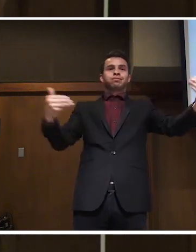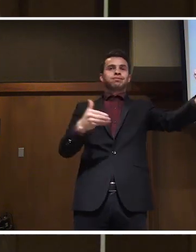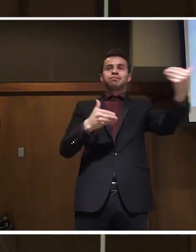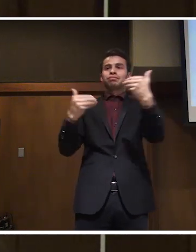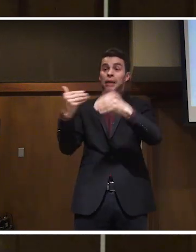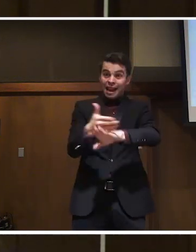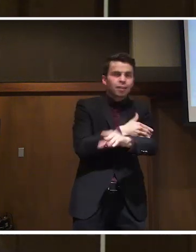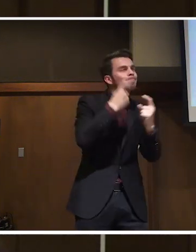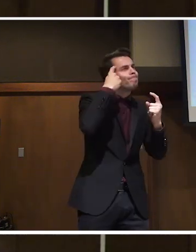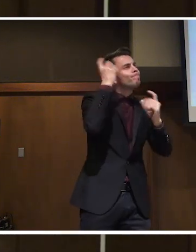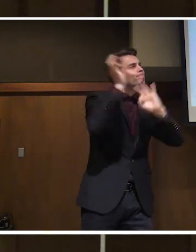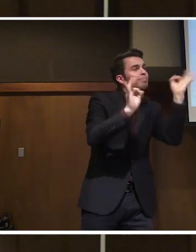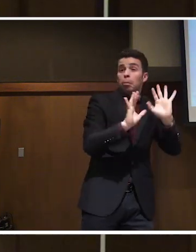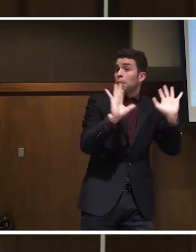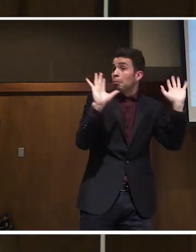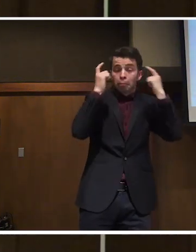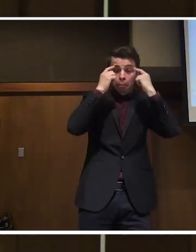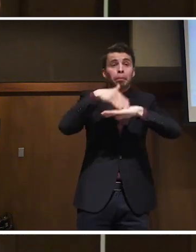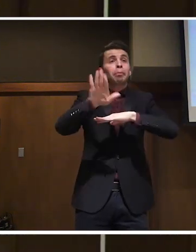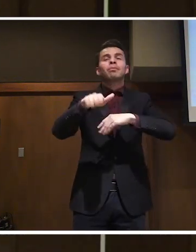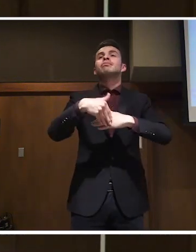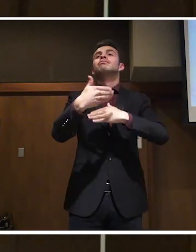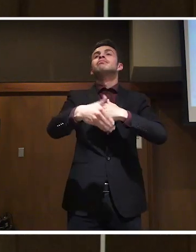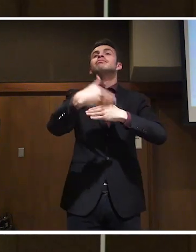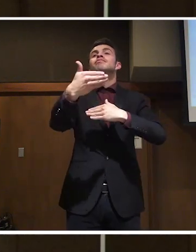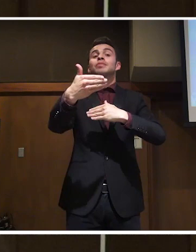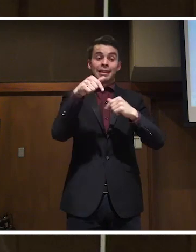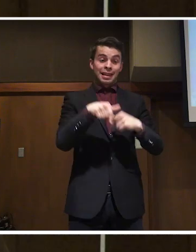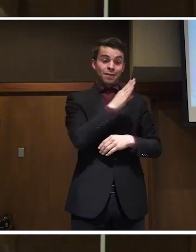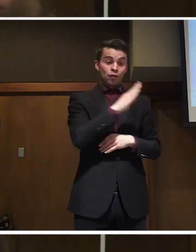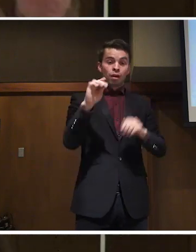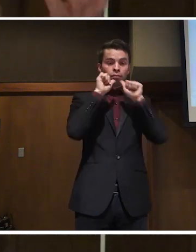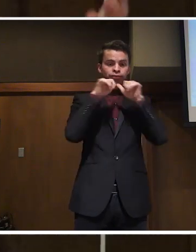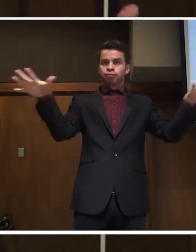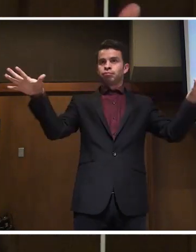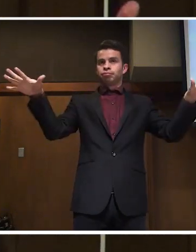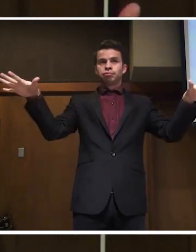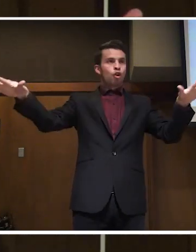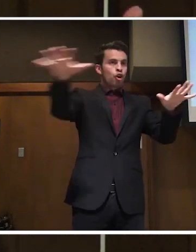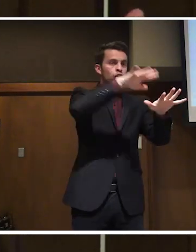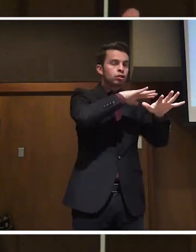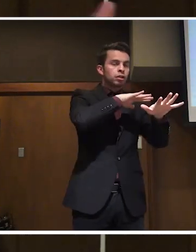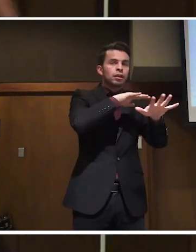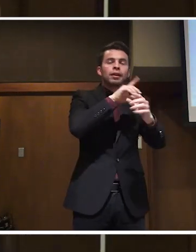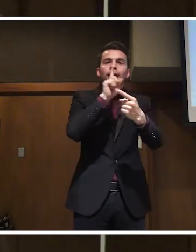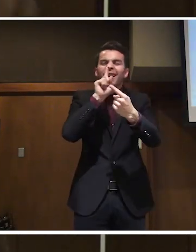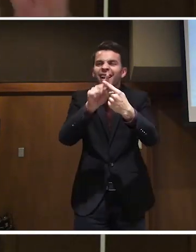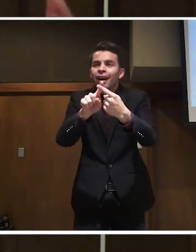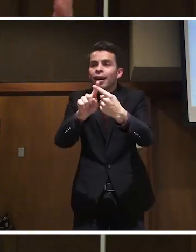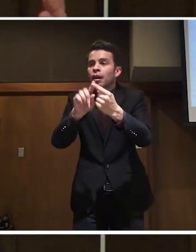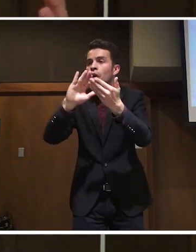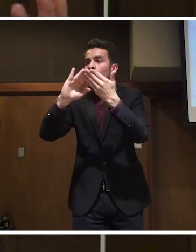una biblioteca que era al mismo tiempo pública y atendía una comunidad